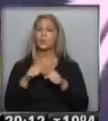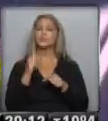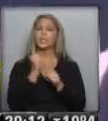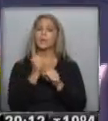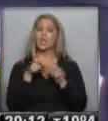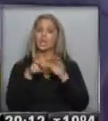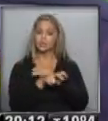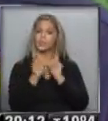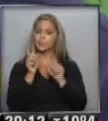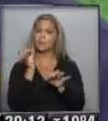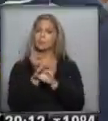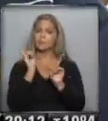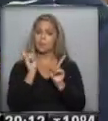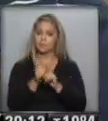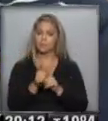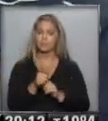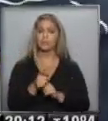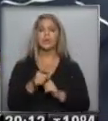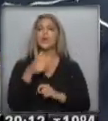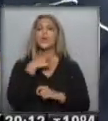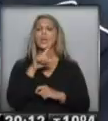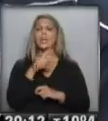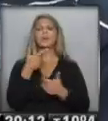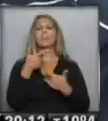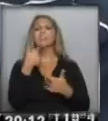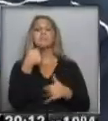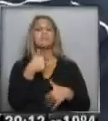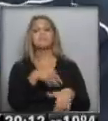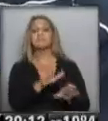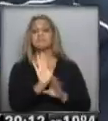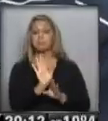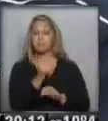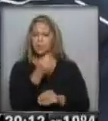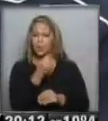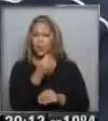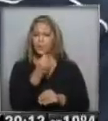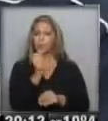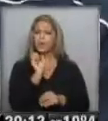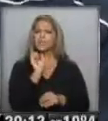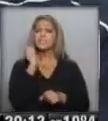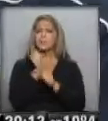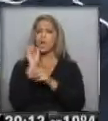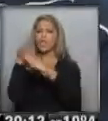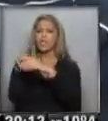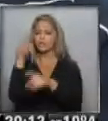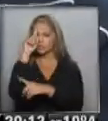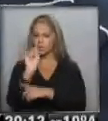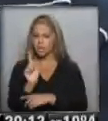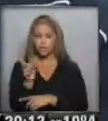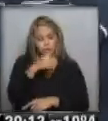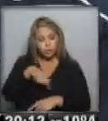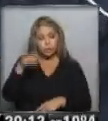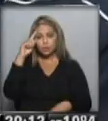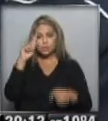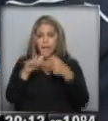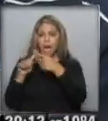maestros. No queremos que se naturalice un hecho tan grave como tirar a los trabajadores dentro de un hospital. Por eso que todos